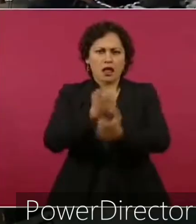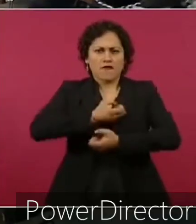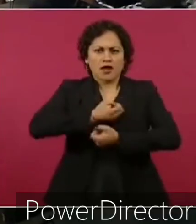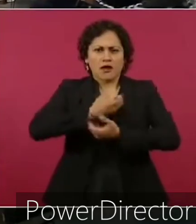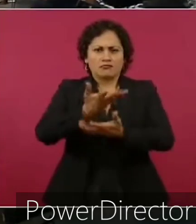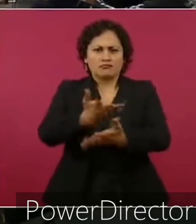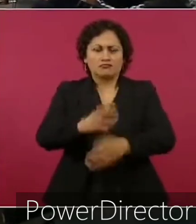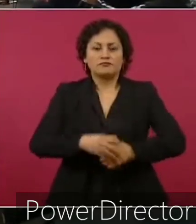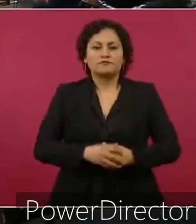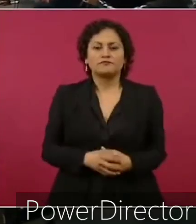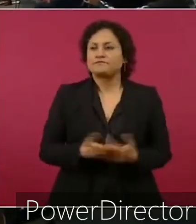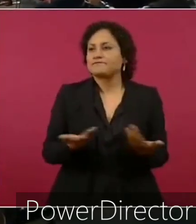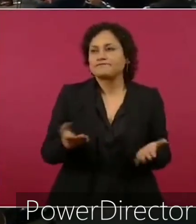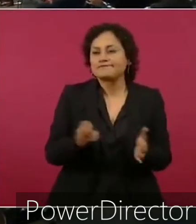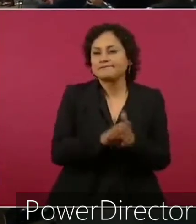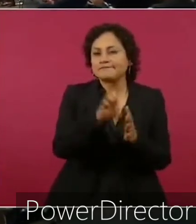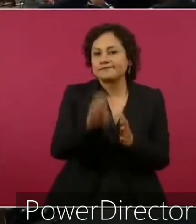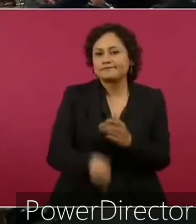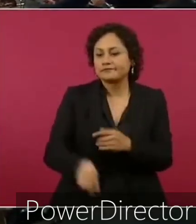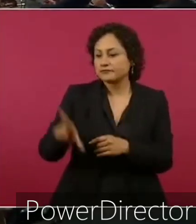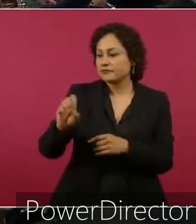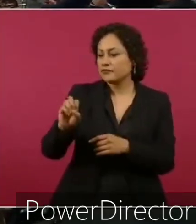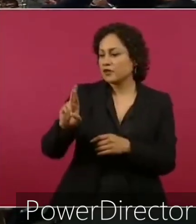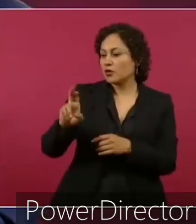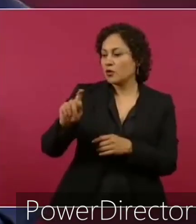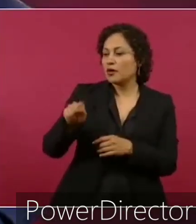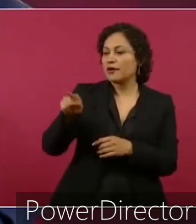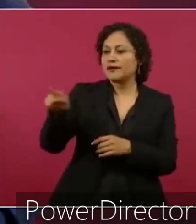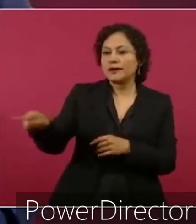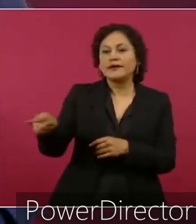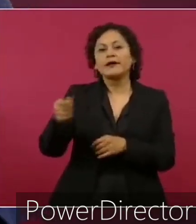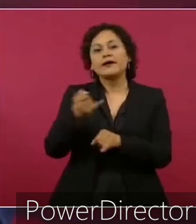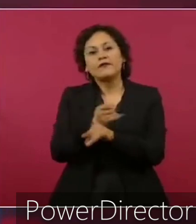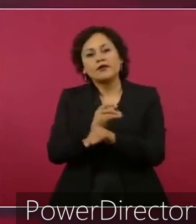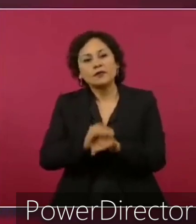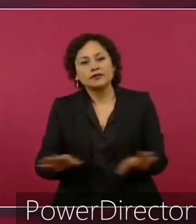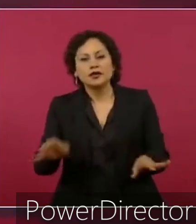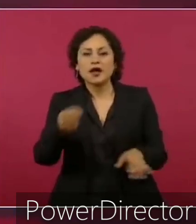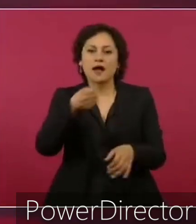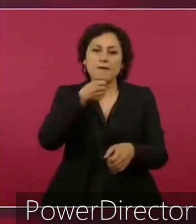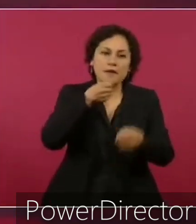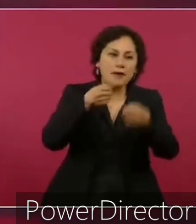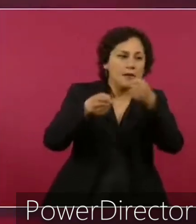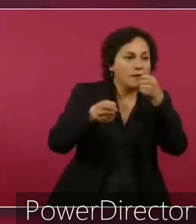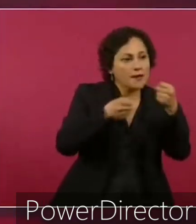que Loret saca un reportaje, ¿no?, de que mis hijos